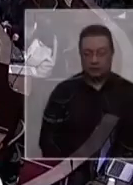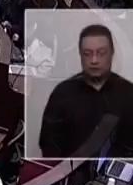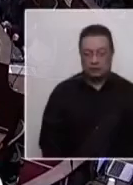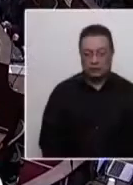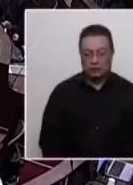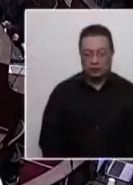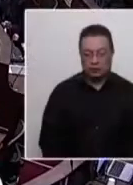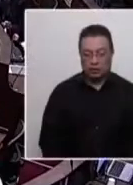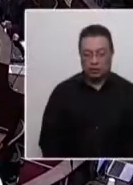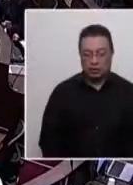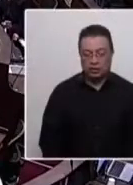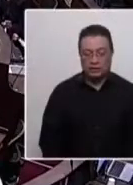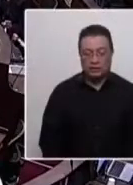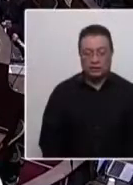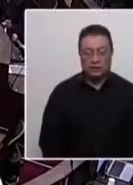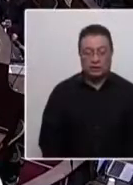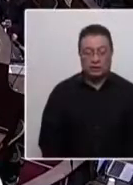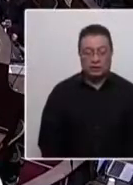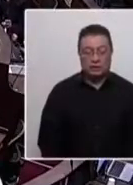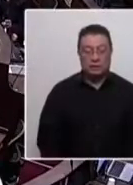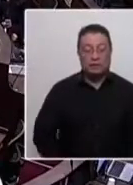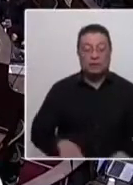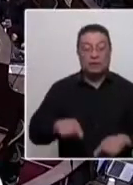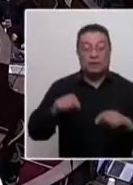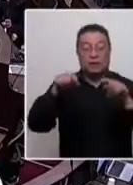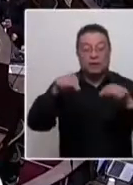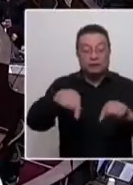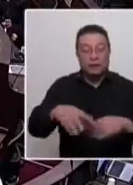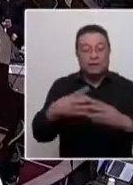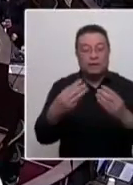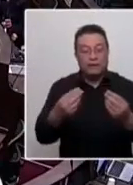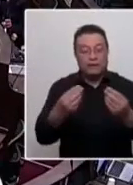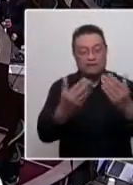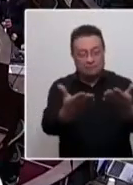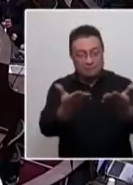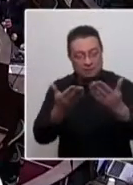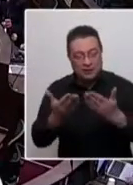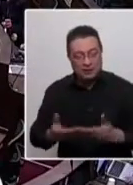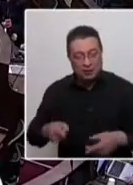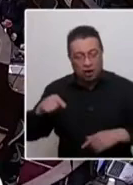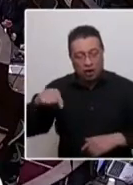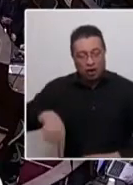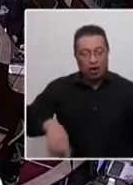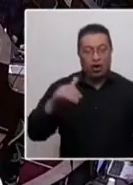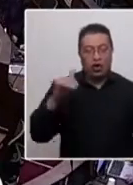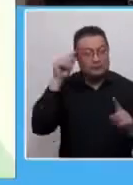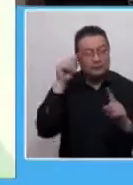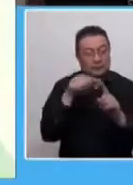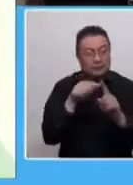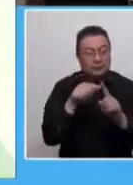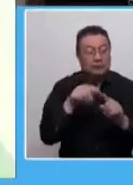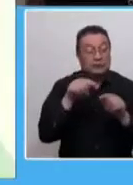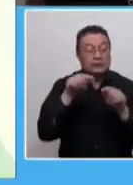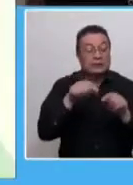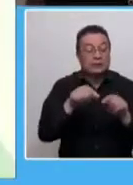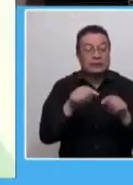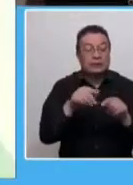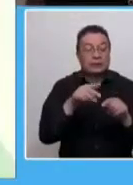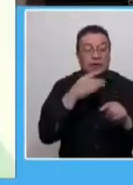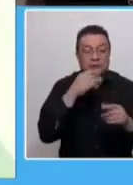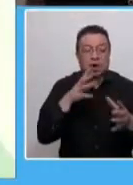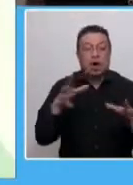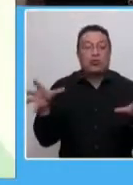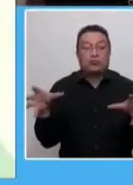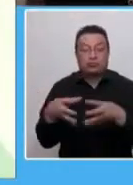cambio más sustantivo es que el agua claramente se desprivatiza, ¿ya? El agua puede seguir siendo ocupada absolutamente y de hecho lo